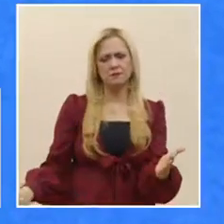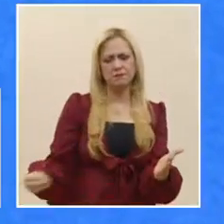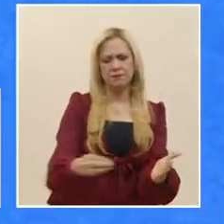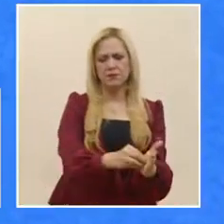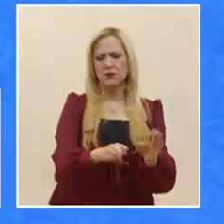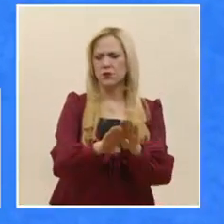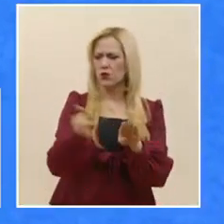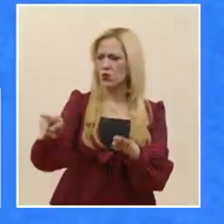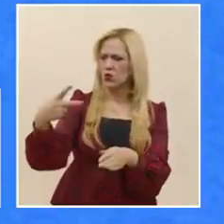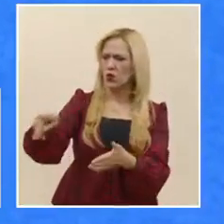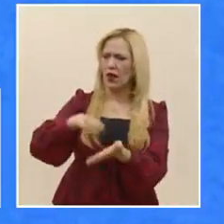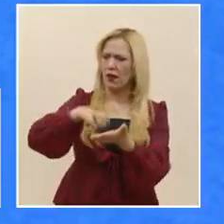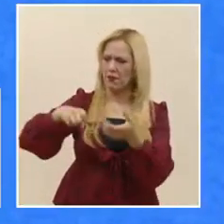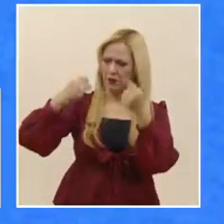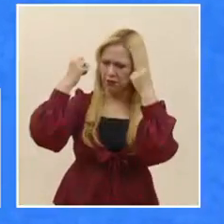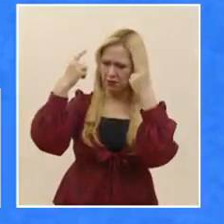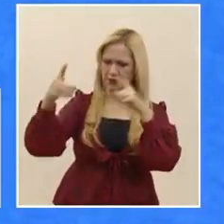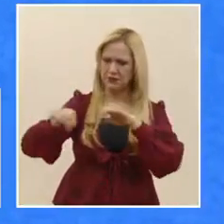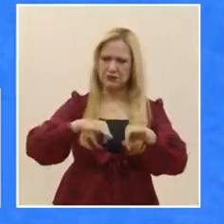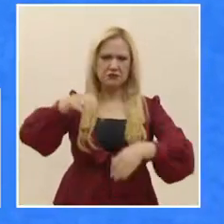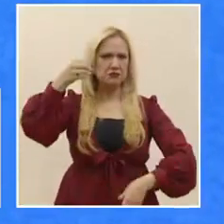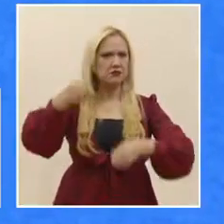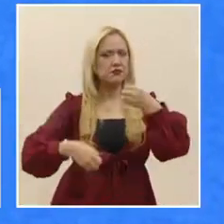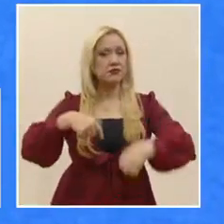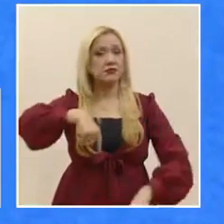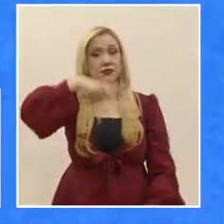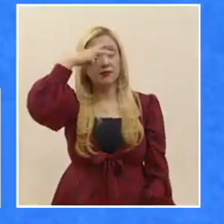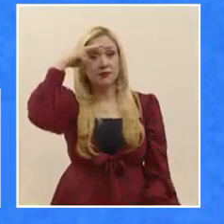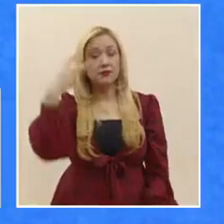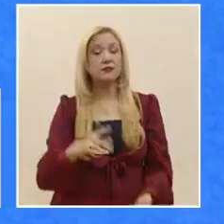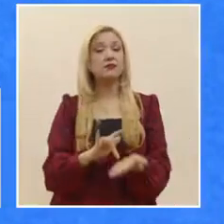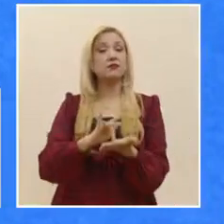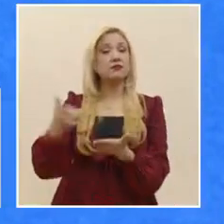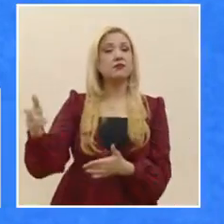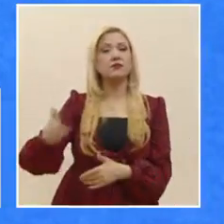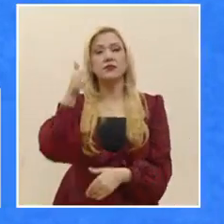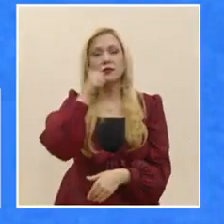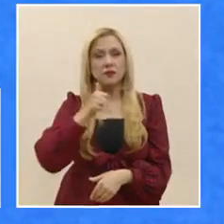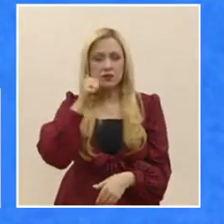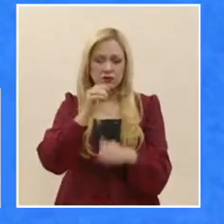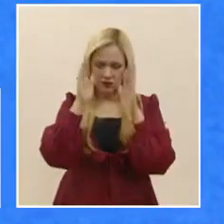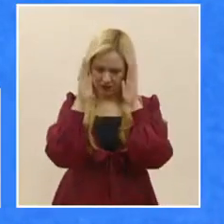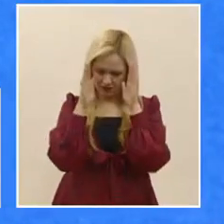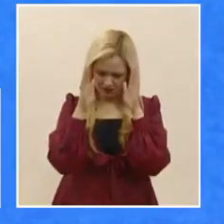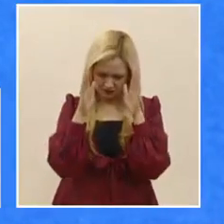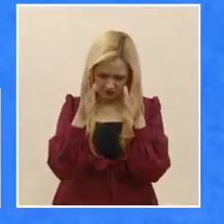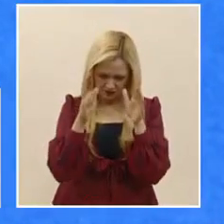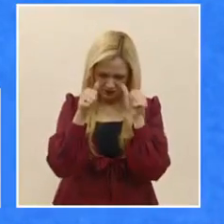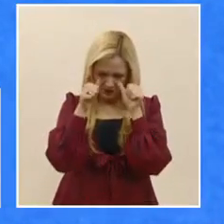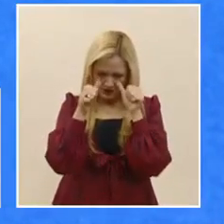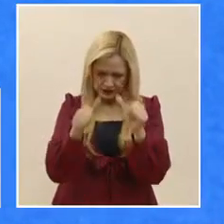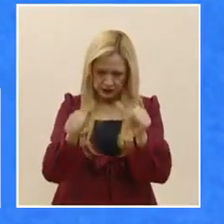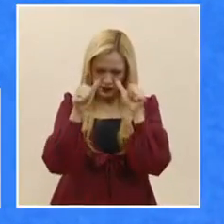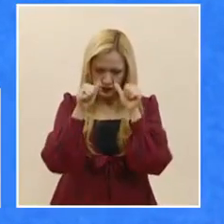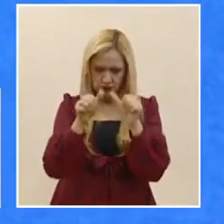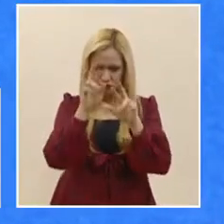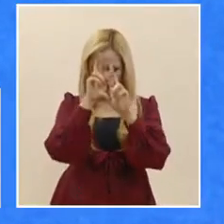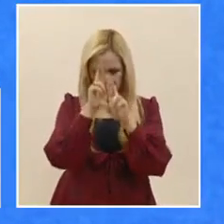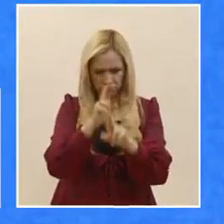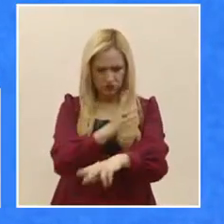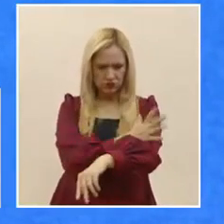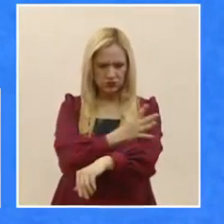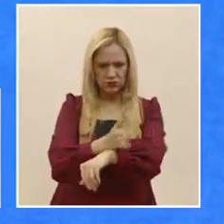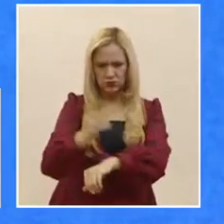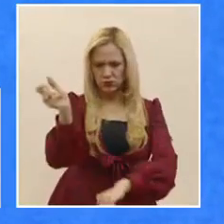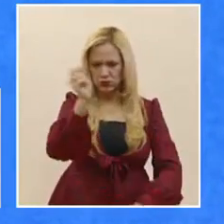de justicia en nuestro país, gracias a su incansable dedicación ética y